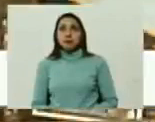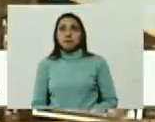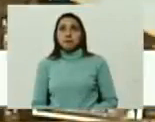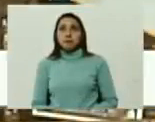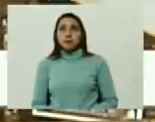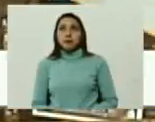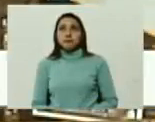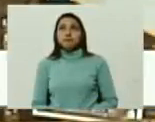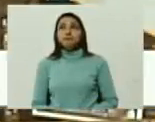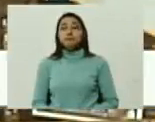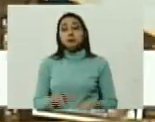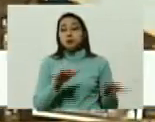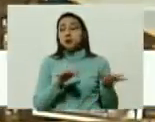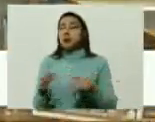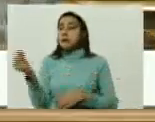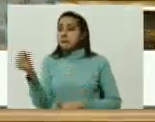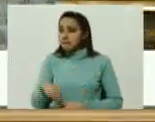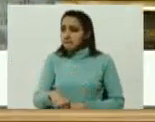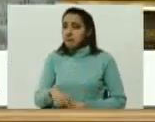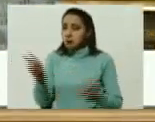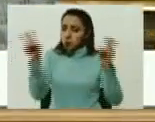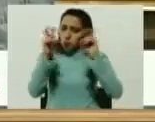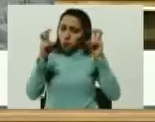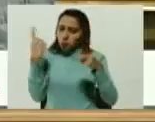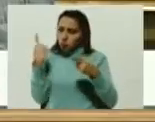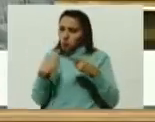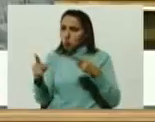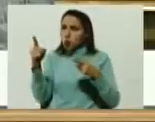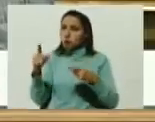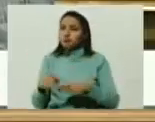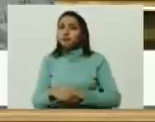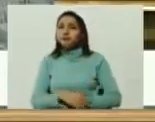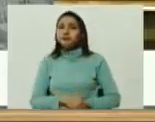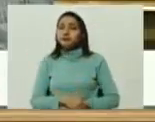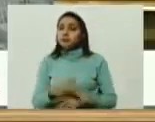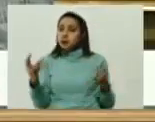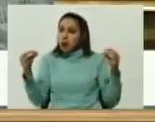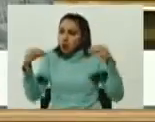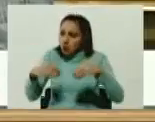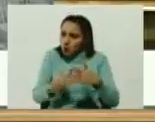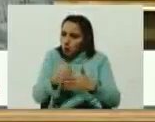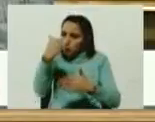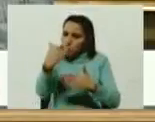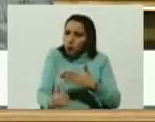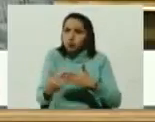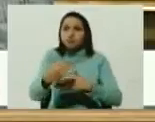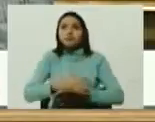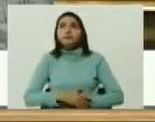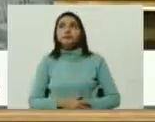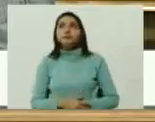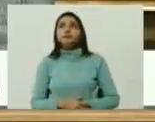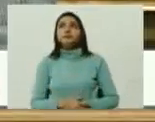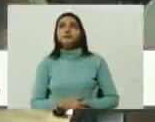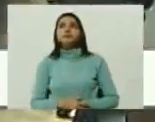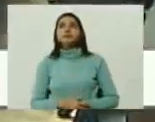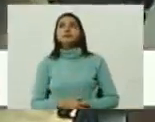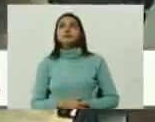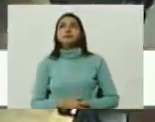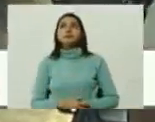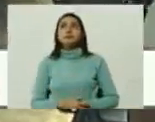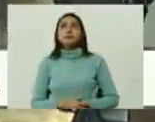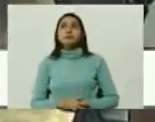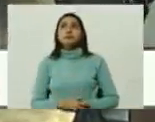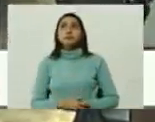y ciudadana secretaria por favor sírvase leer el proyecto de acuerdo asamblea da su chaqueta